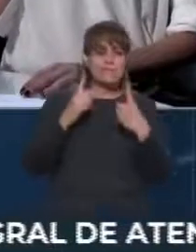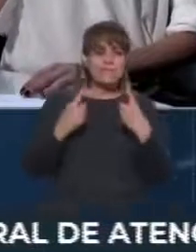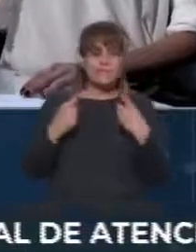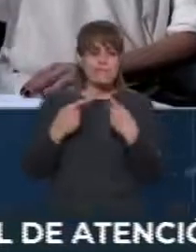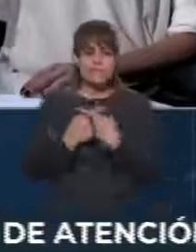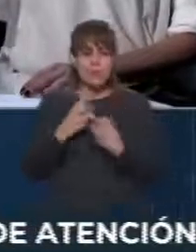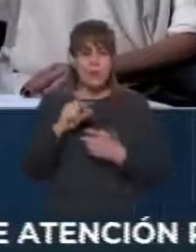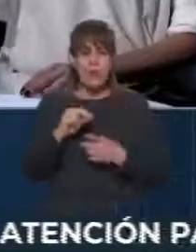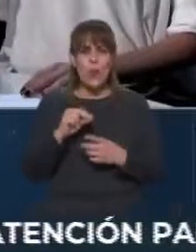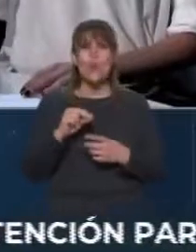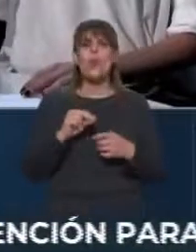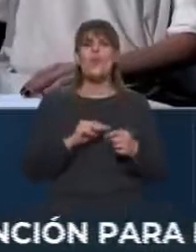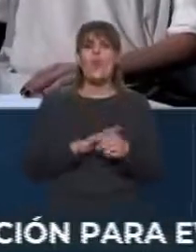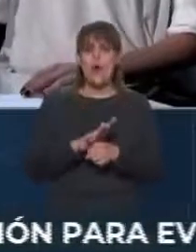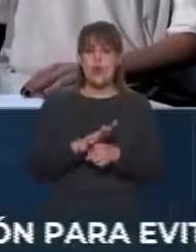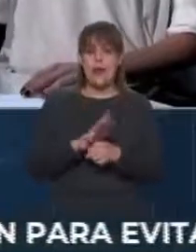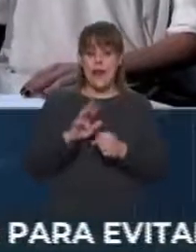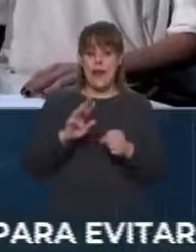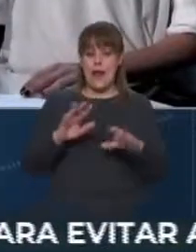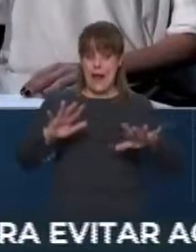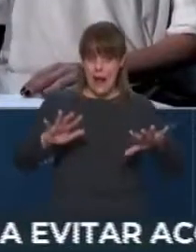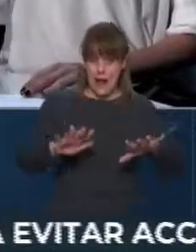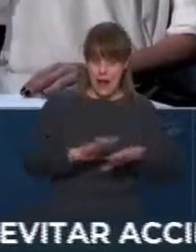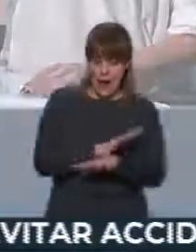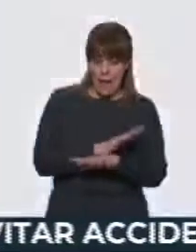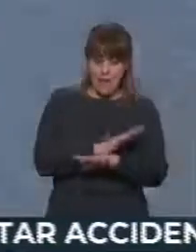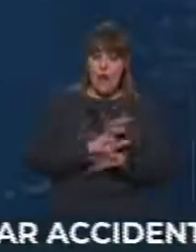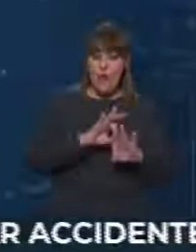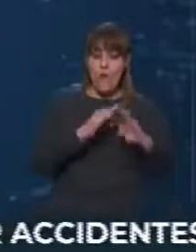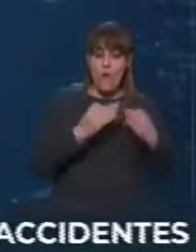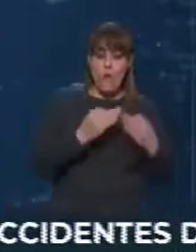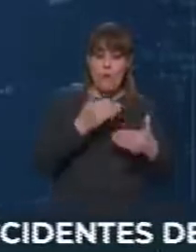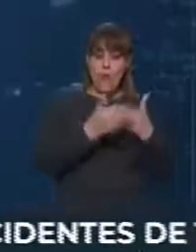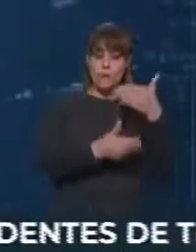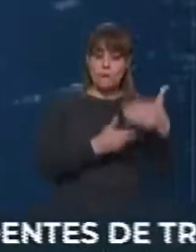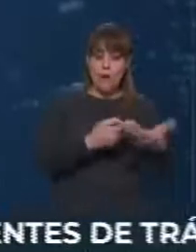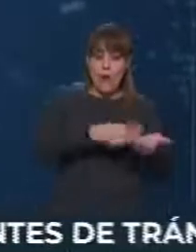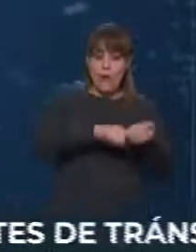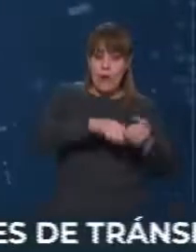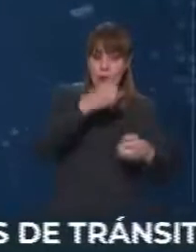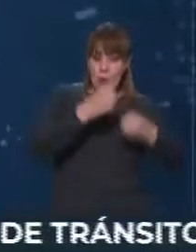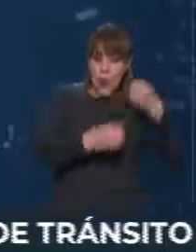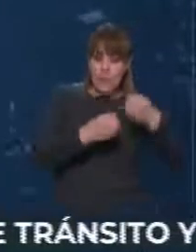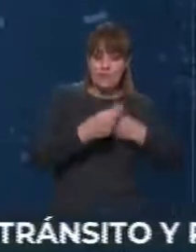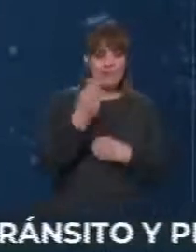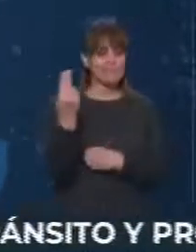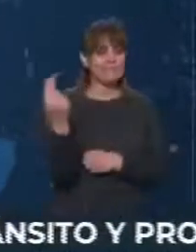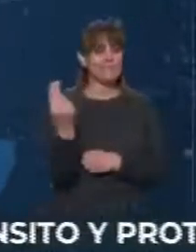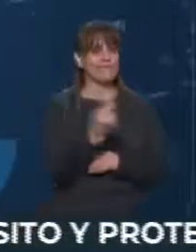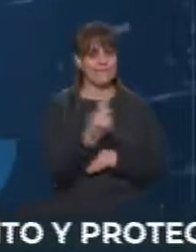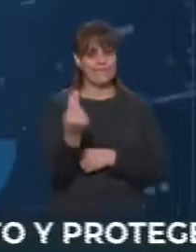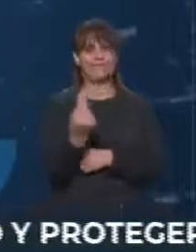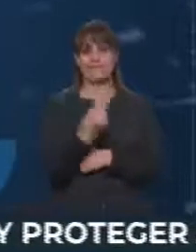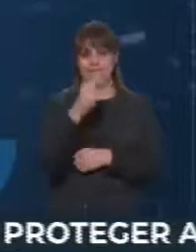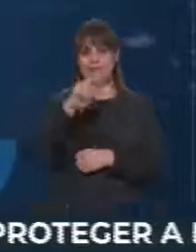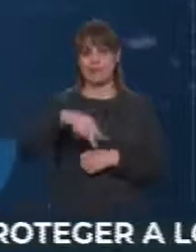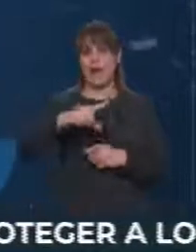país es que la reforma al sistema judicial es urgente y es